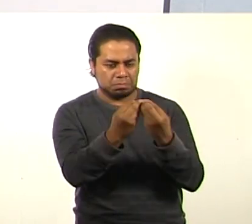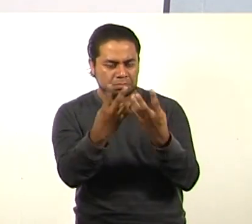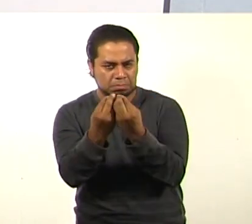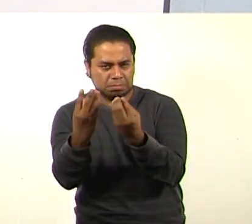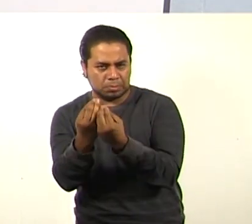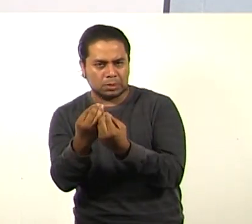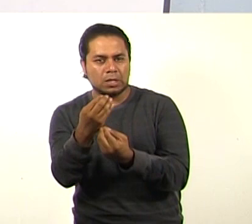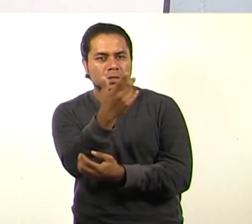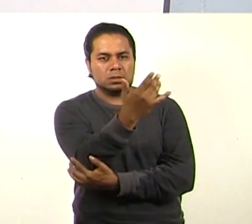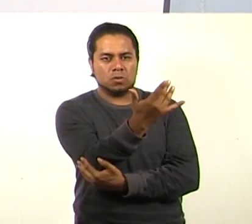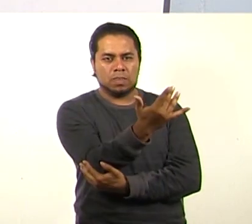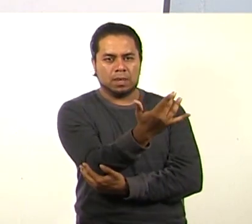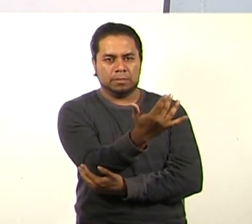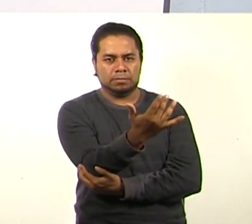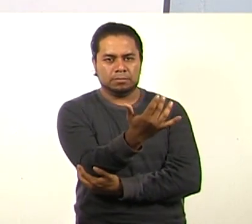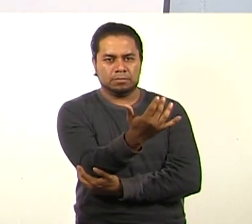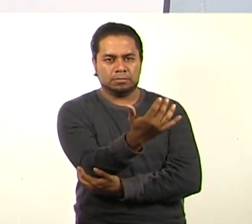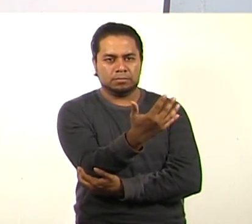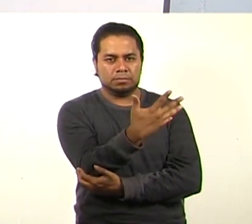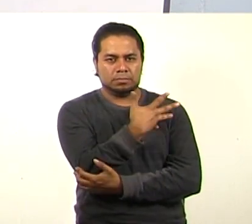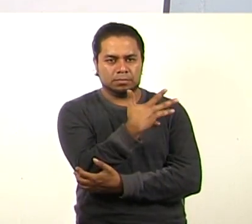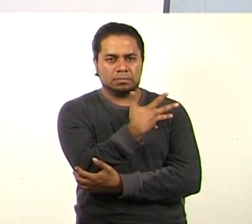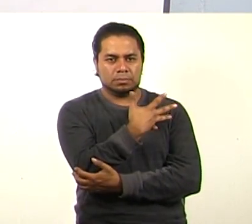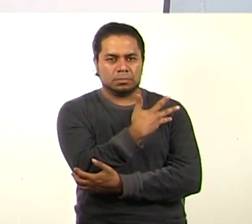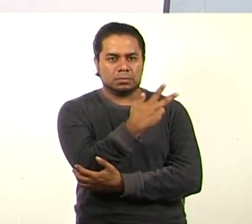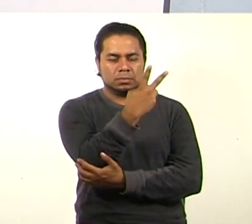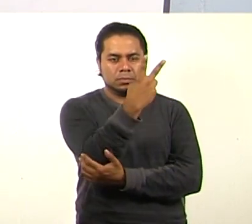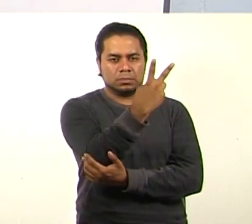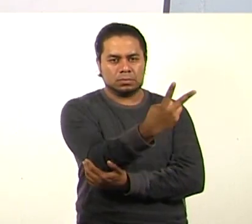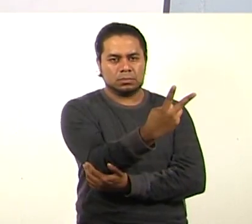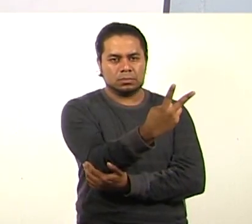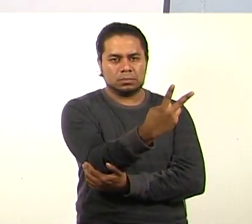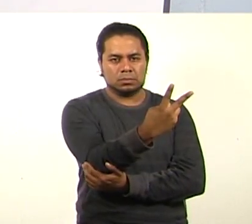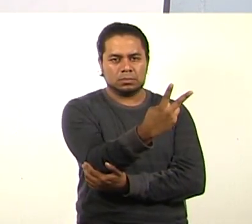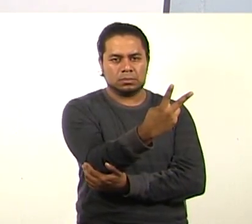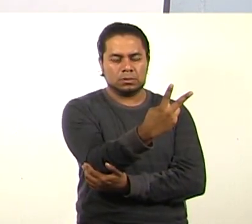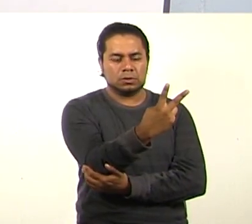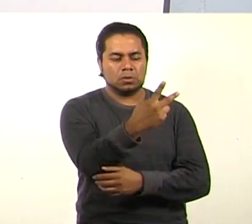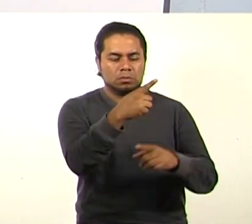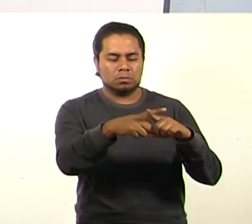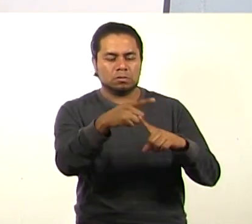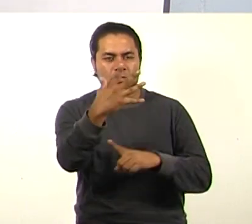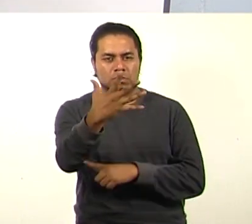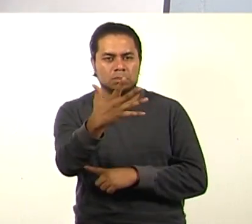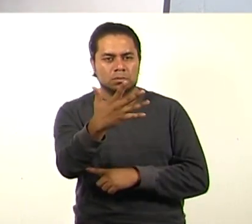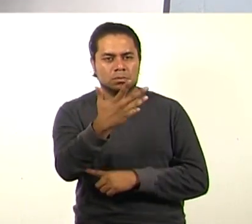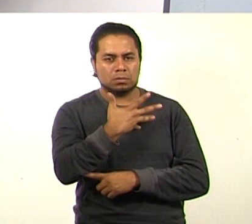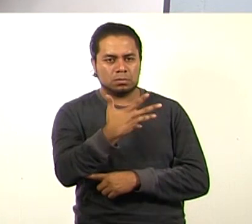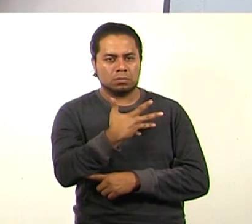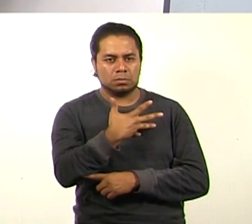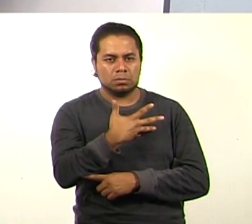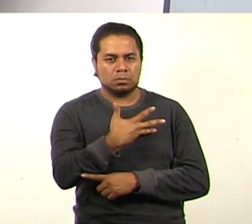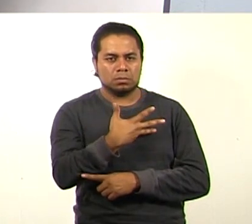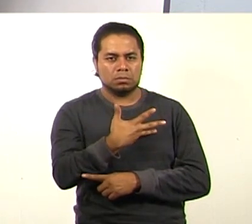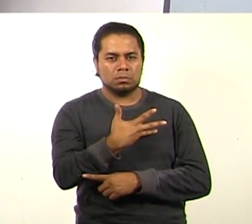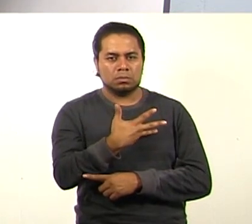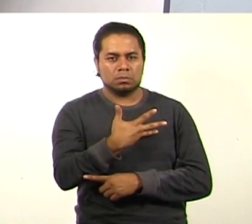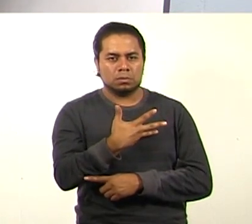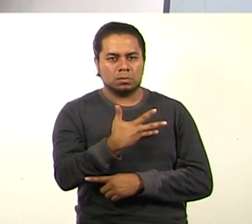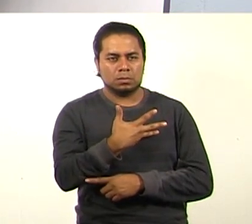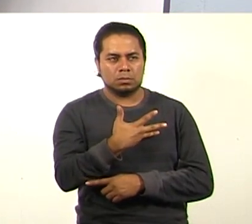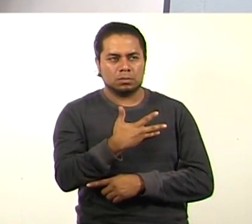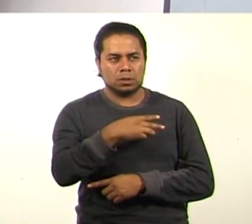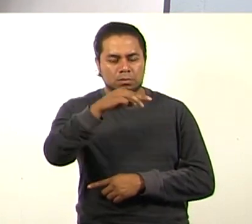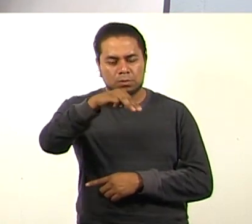¿no? Y tenemos 2, 5 veces 2, por lo tanto tenemos que el